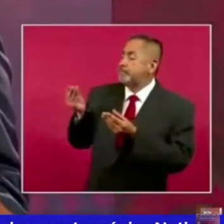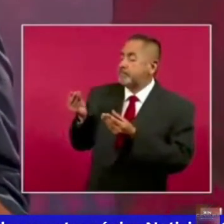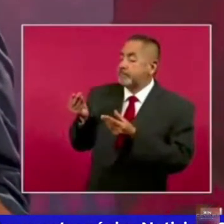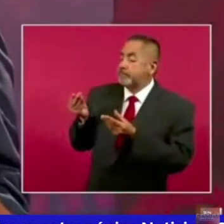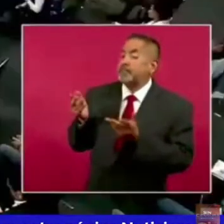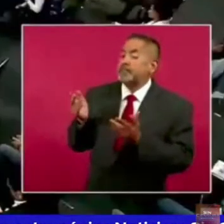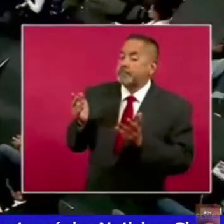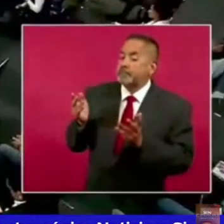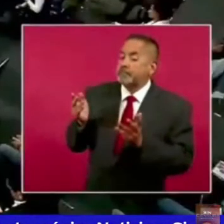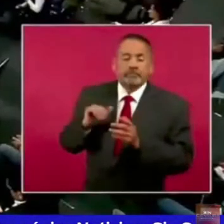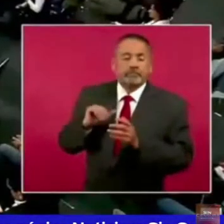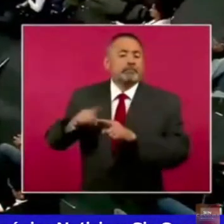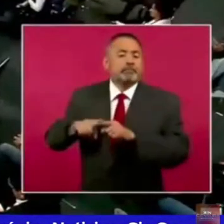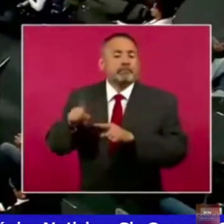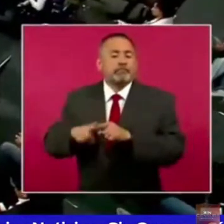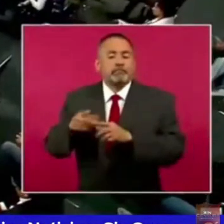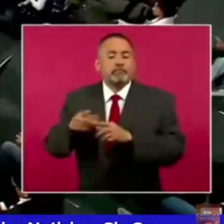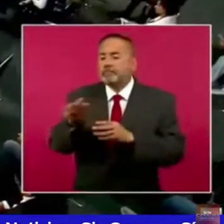¿A quién?